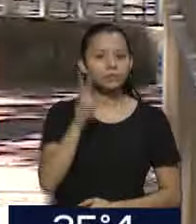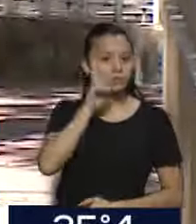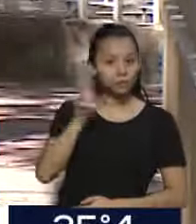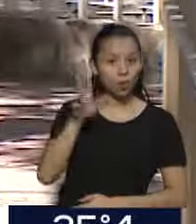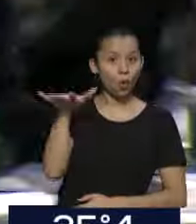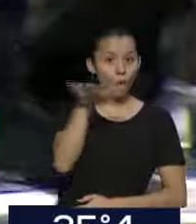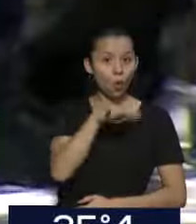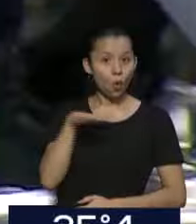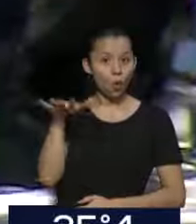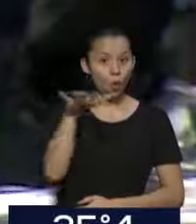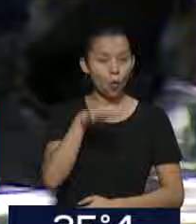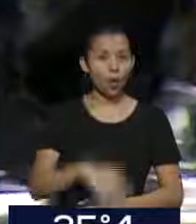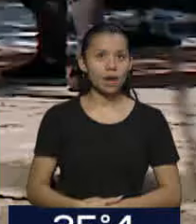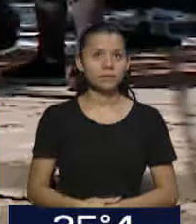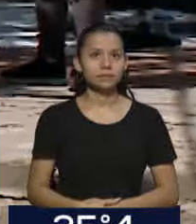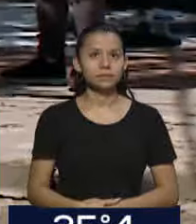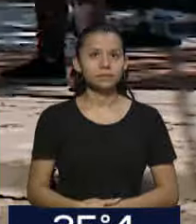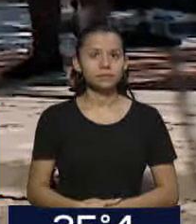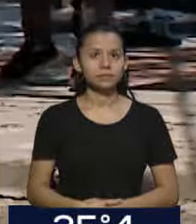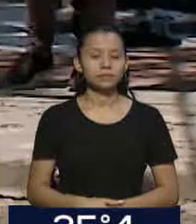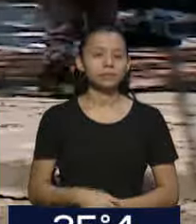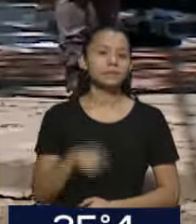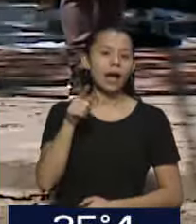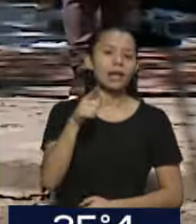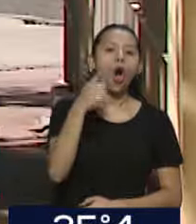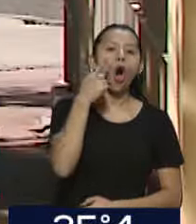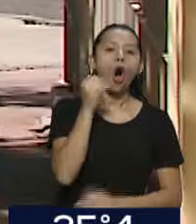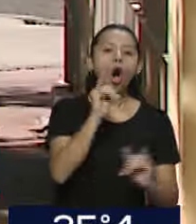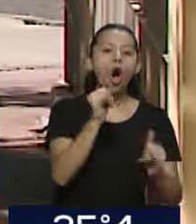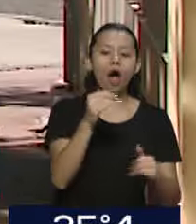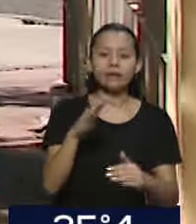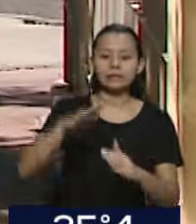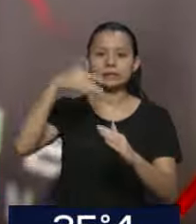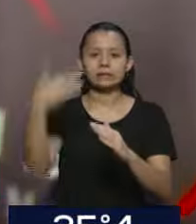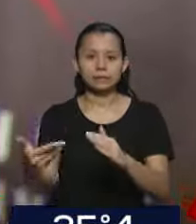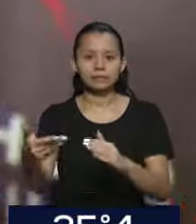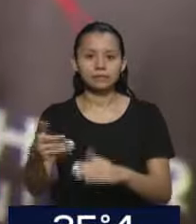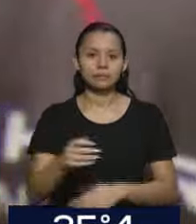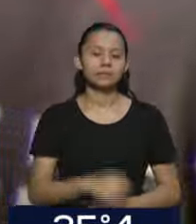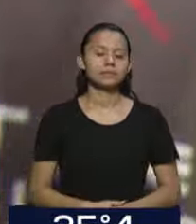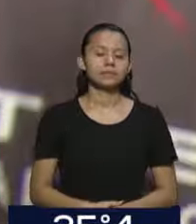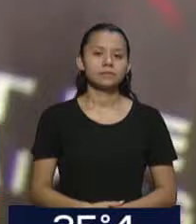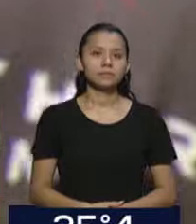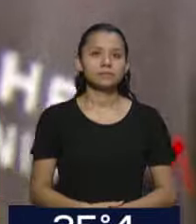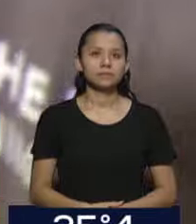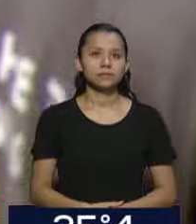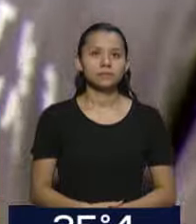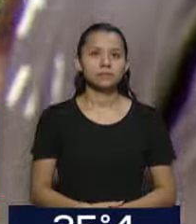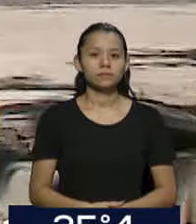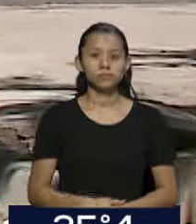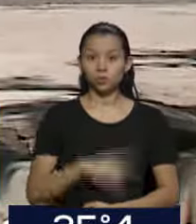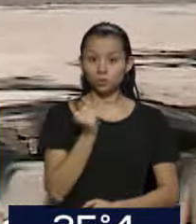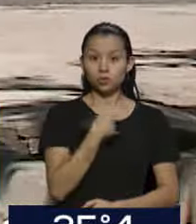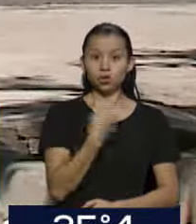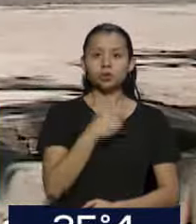zona que está delimitada, es donde terminó alojado este joven de 36 años. Fuimos hasta la zona,